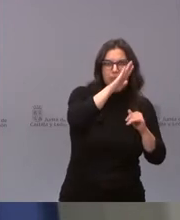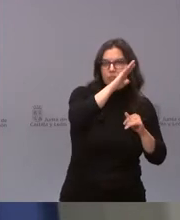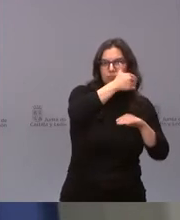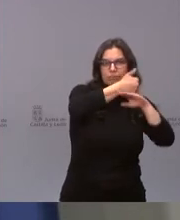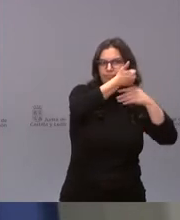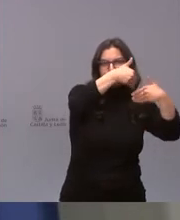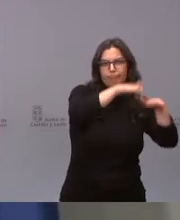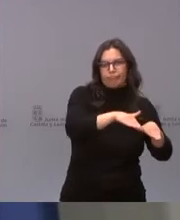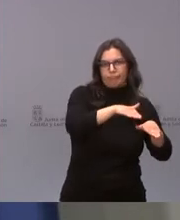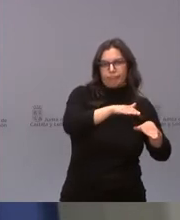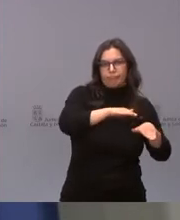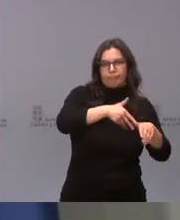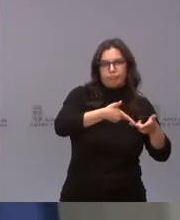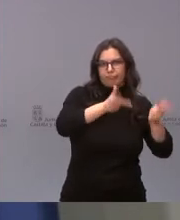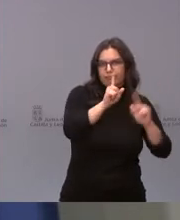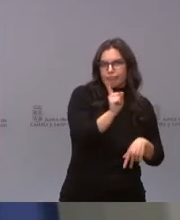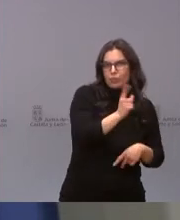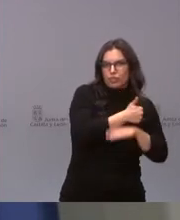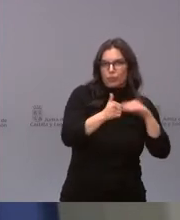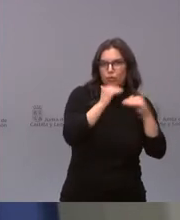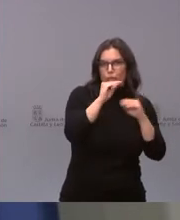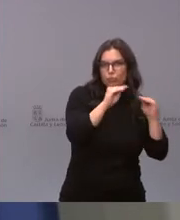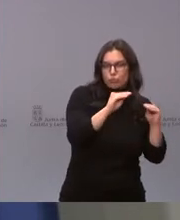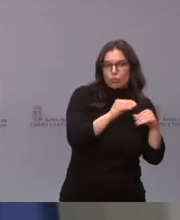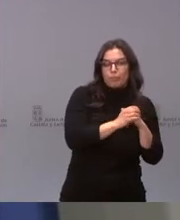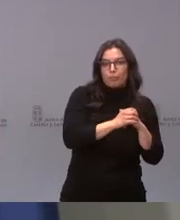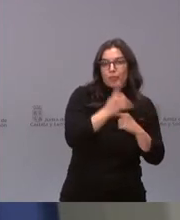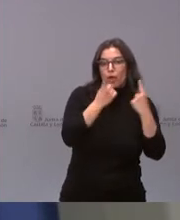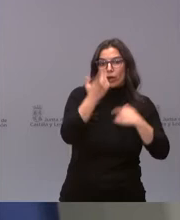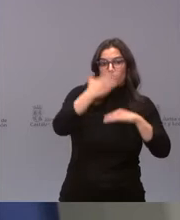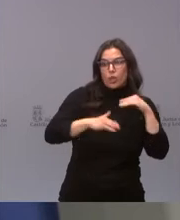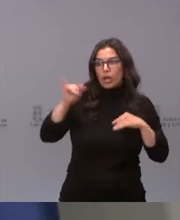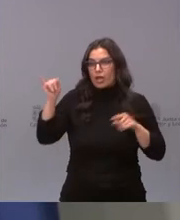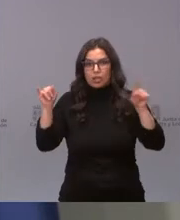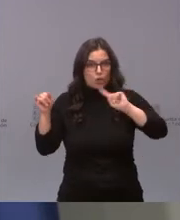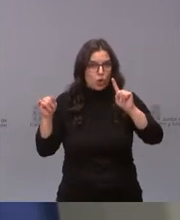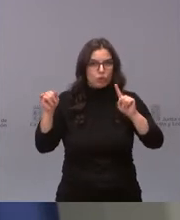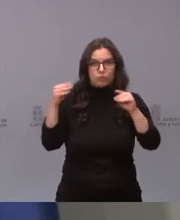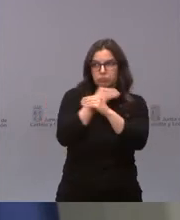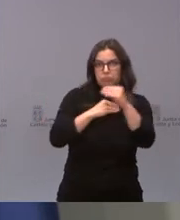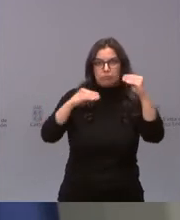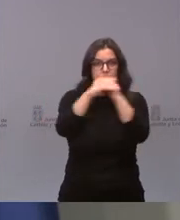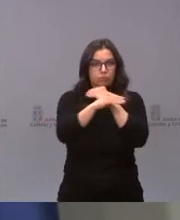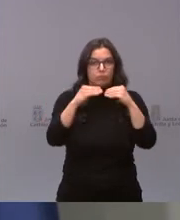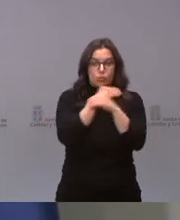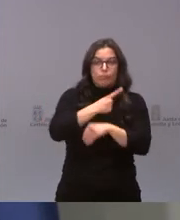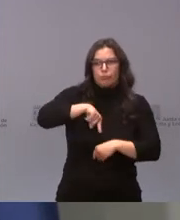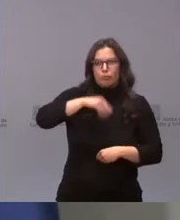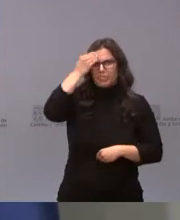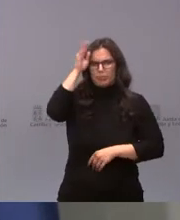sus tribunales superiores de justicia, hay unas restricciones que están en un sitio, hay otras restricciones que están en otro. Creemos que este es un